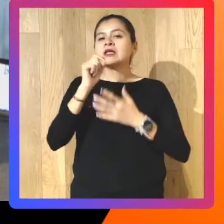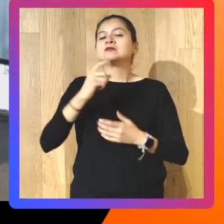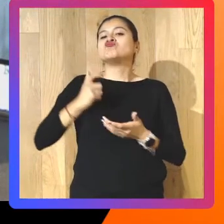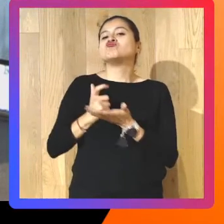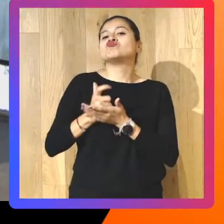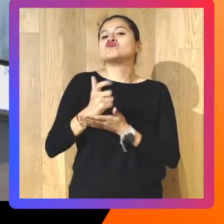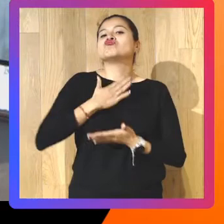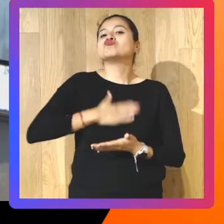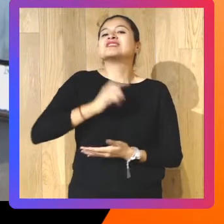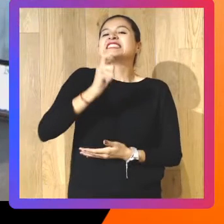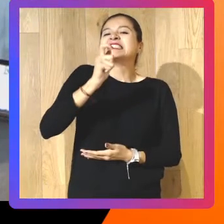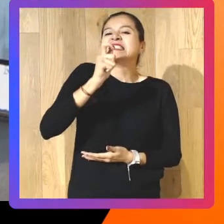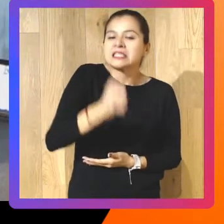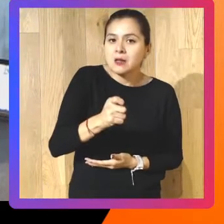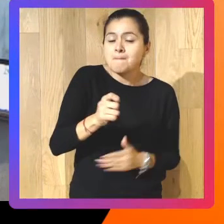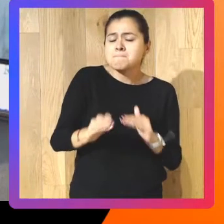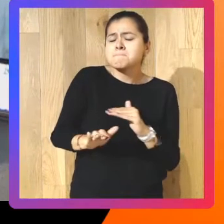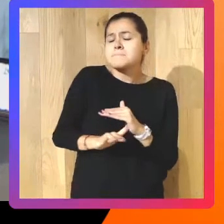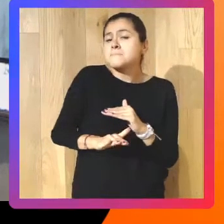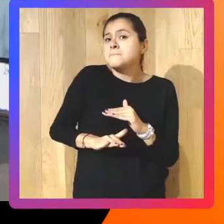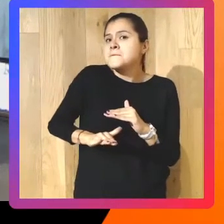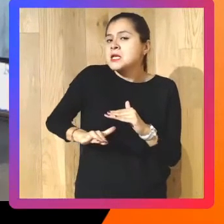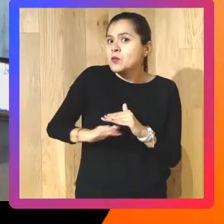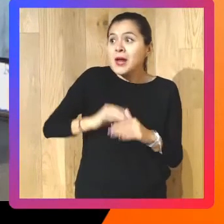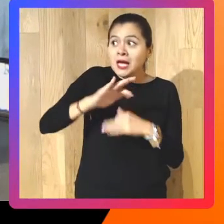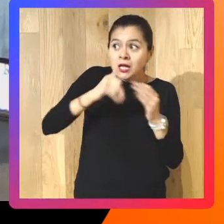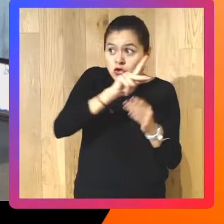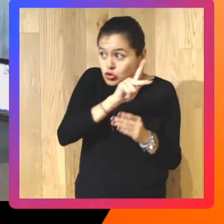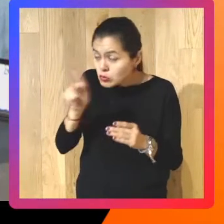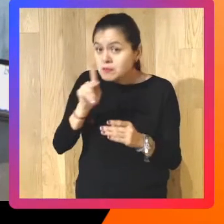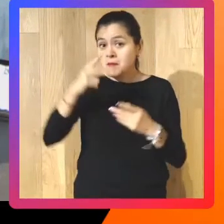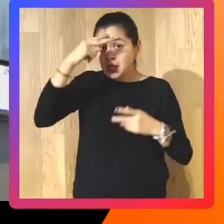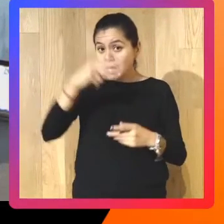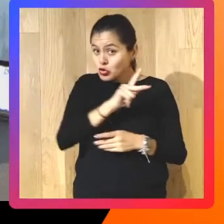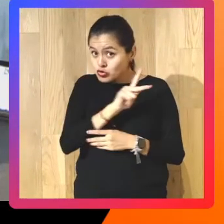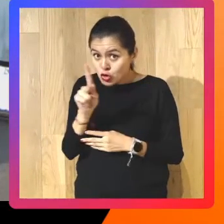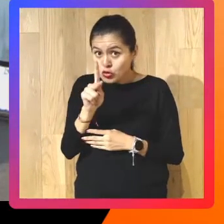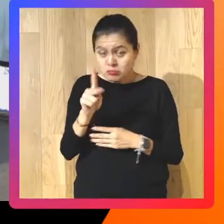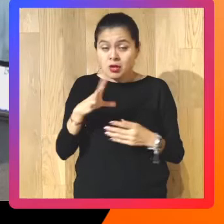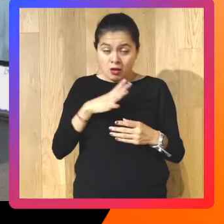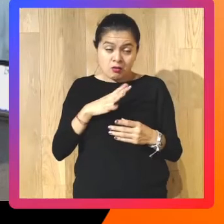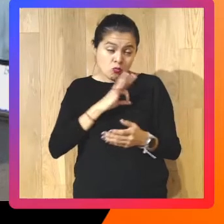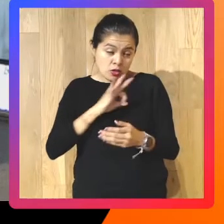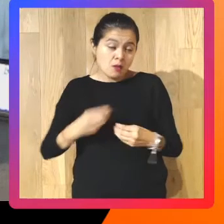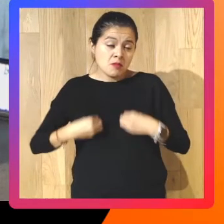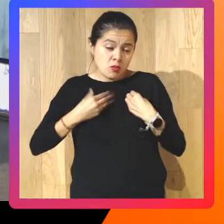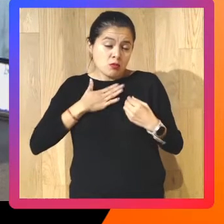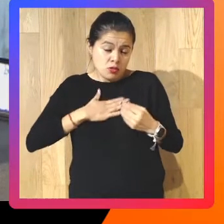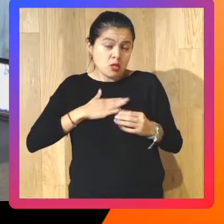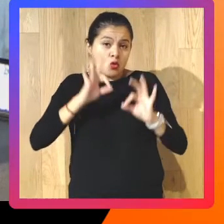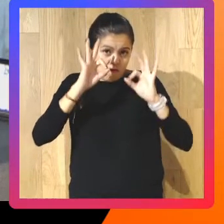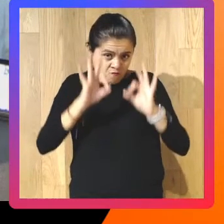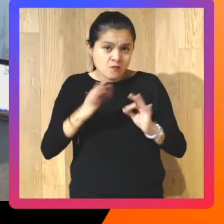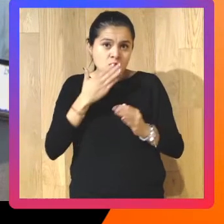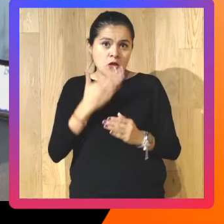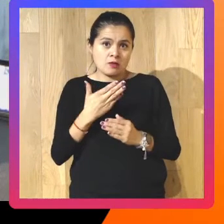es cuál debe ser el mínimo salario para que todos los mexicanos vivamos dignamente. Si alguien gana 20,000 pesos, a ese hay que explicarle, sabes